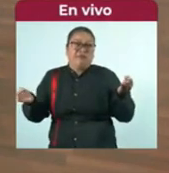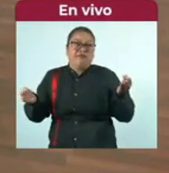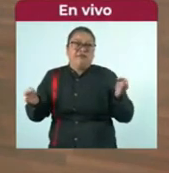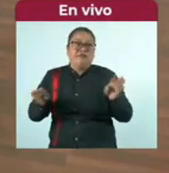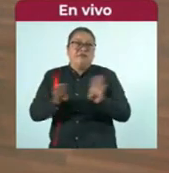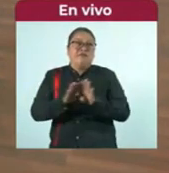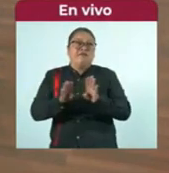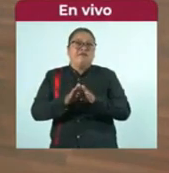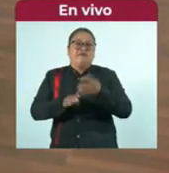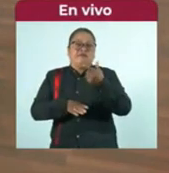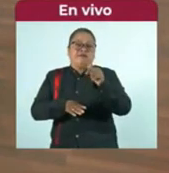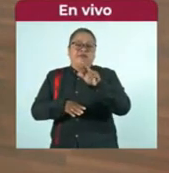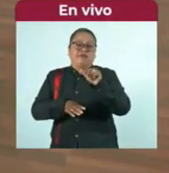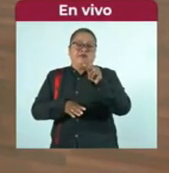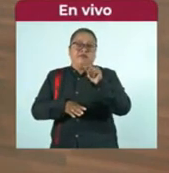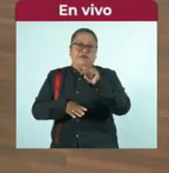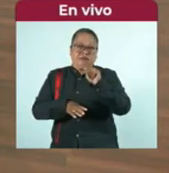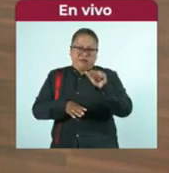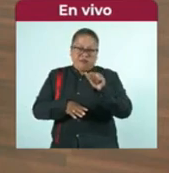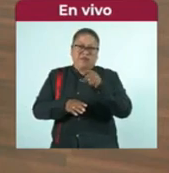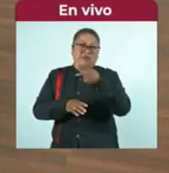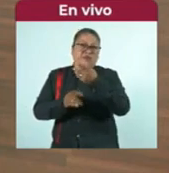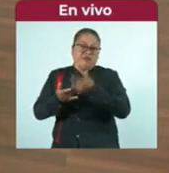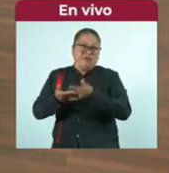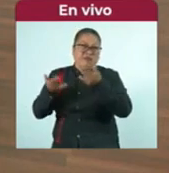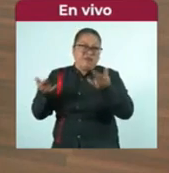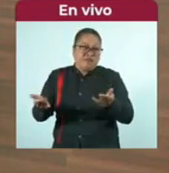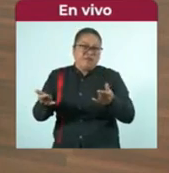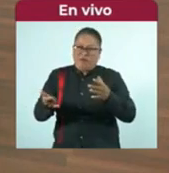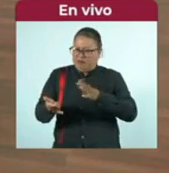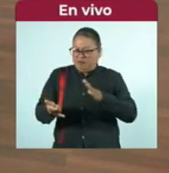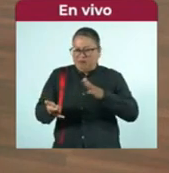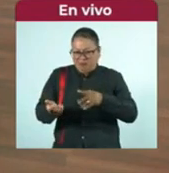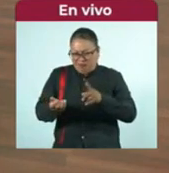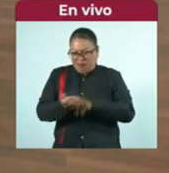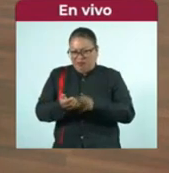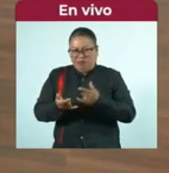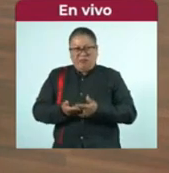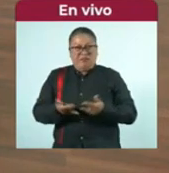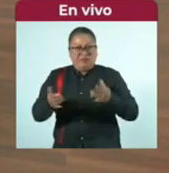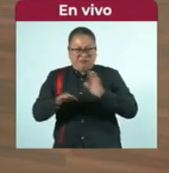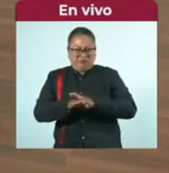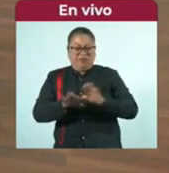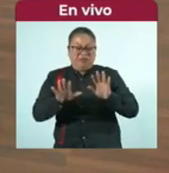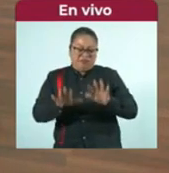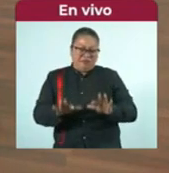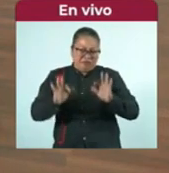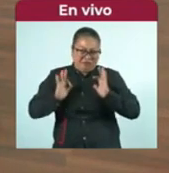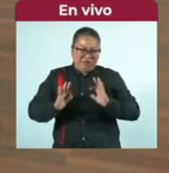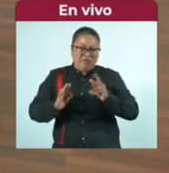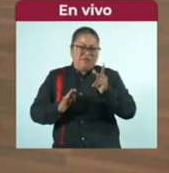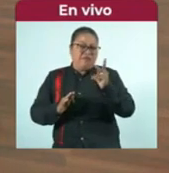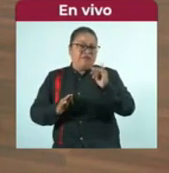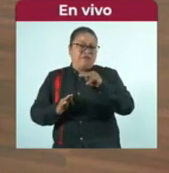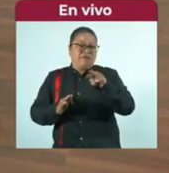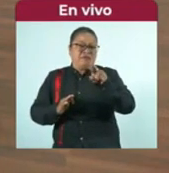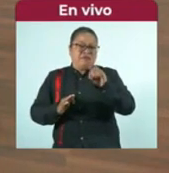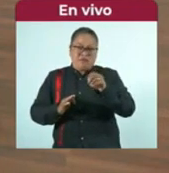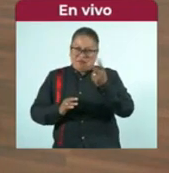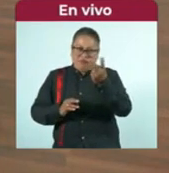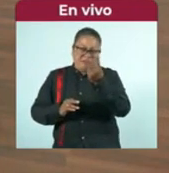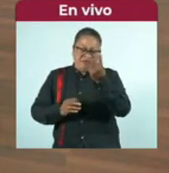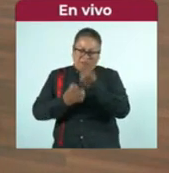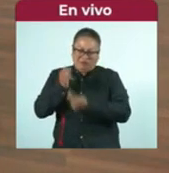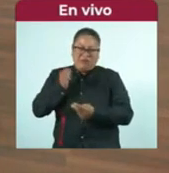la garrapata a su historia. Ya con más calma, igual que el Piñero, para que vean.